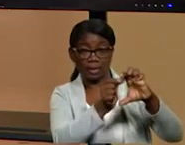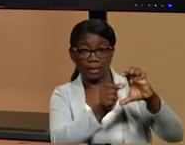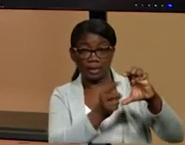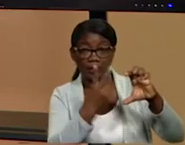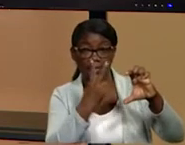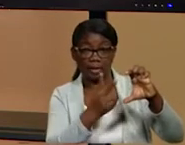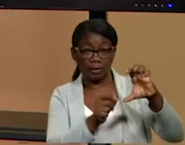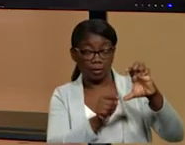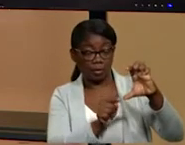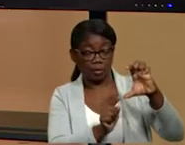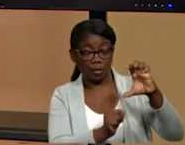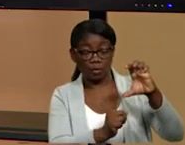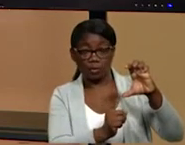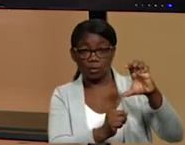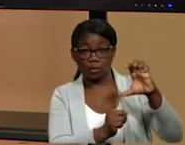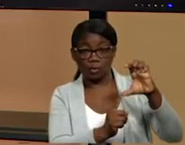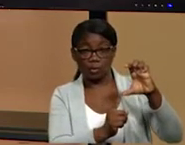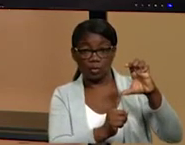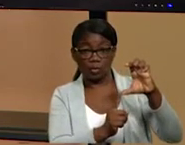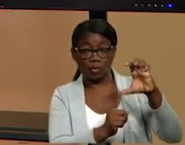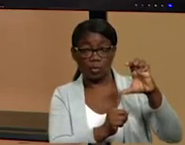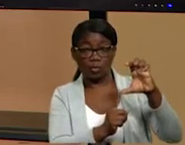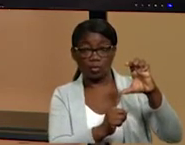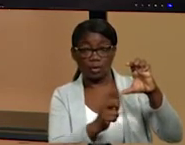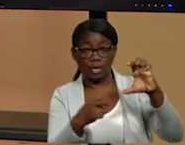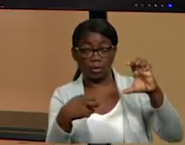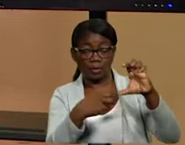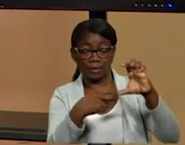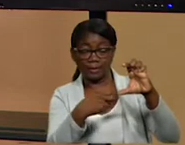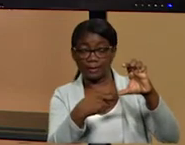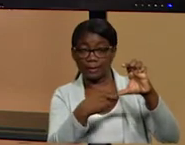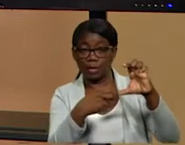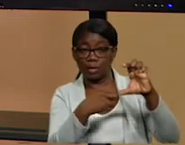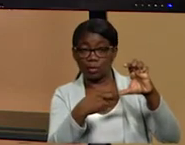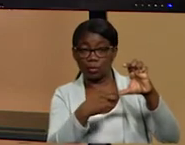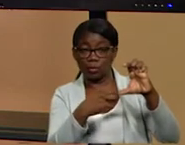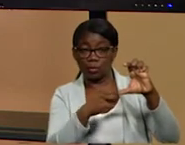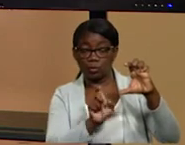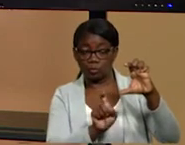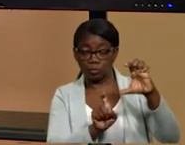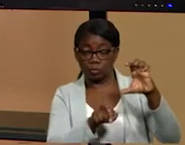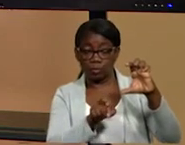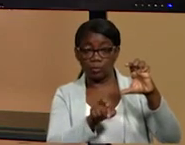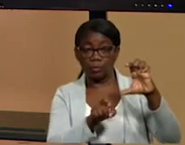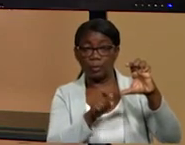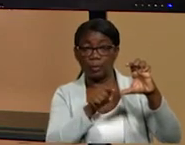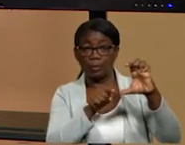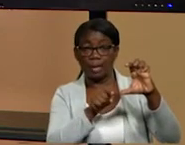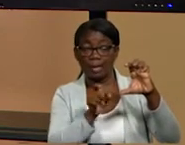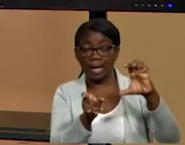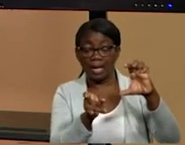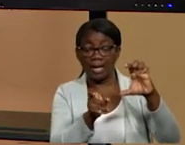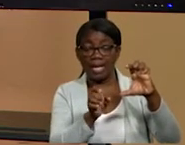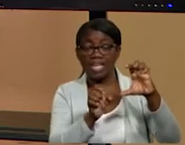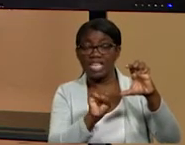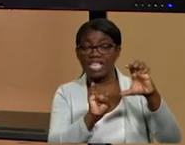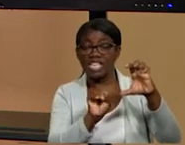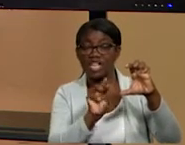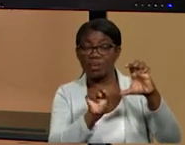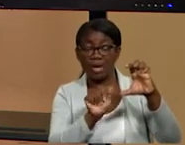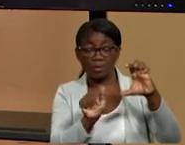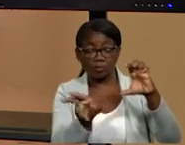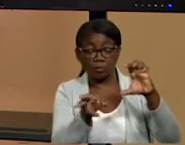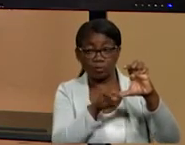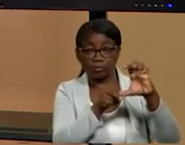¿verdad?, se requiere una conexión en corriente directa para energizar el imán. Automáticamente, al